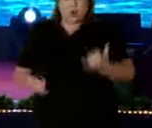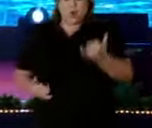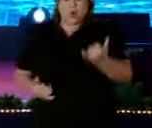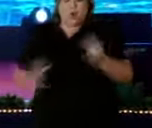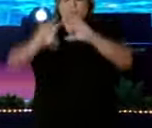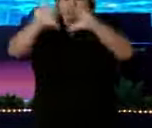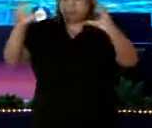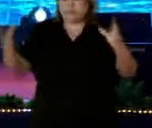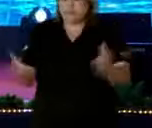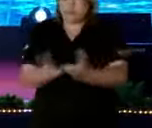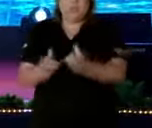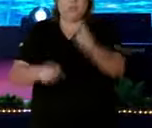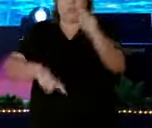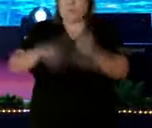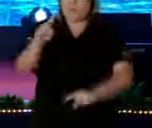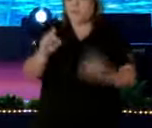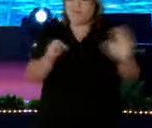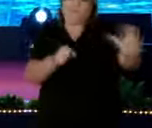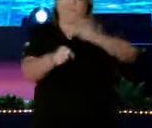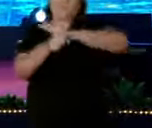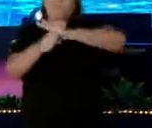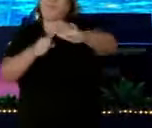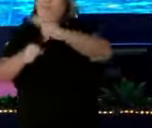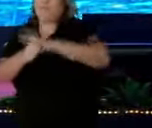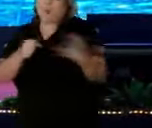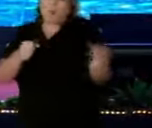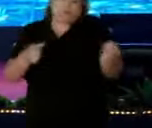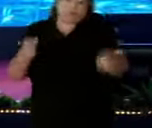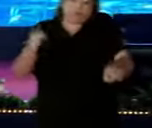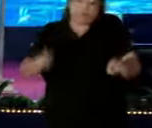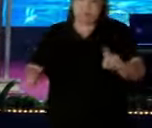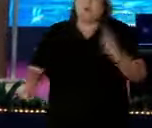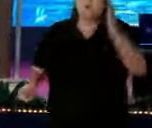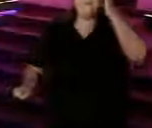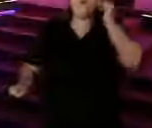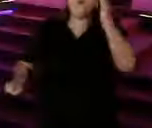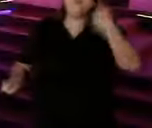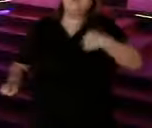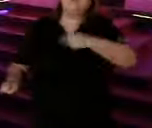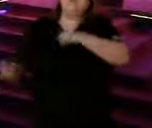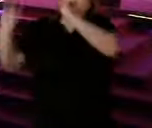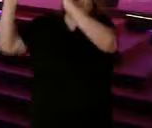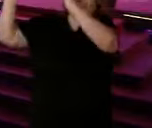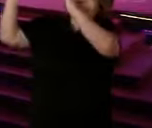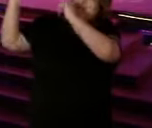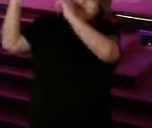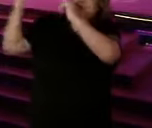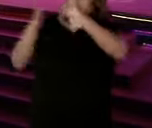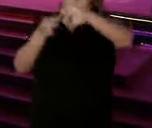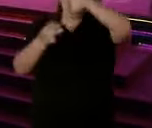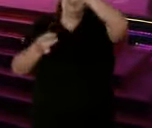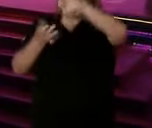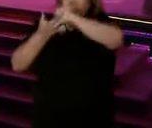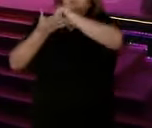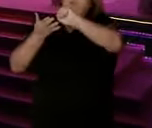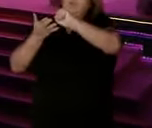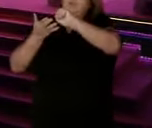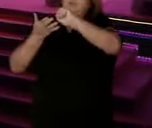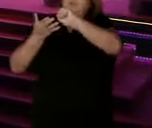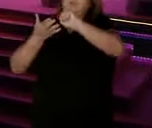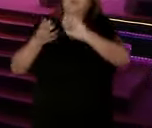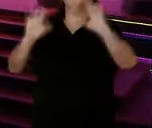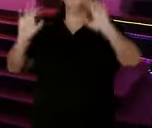no puede ser la totalidad de lo que pase, porque hay esperanza, porque ahora el Espíritu de Dios no se mueve sobre las aguas,